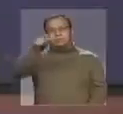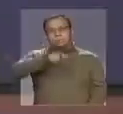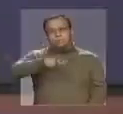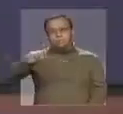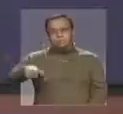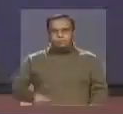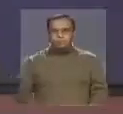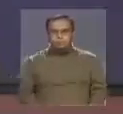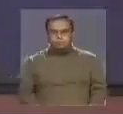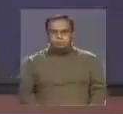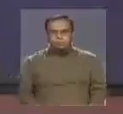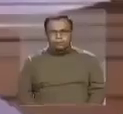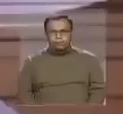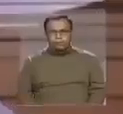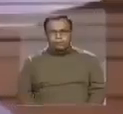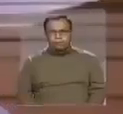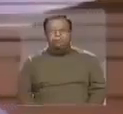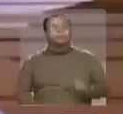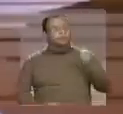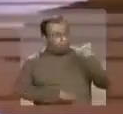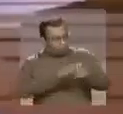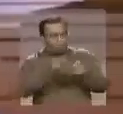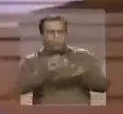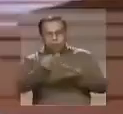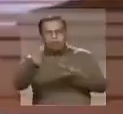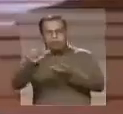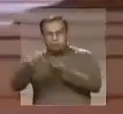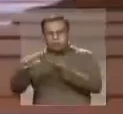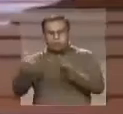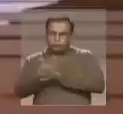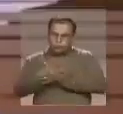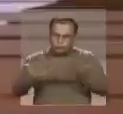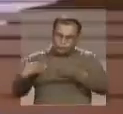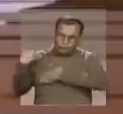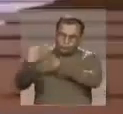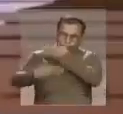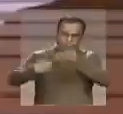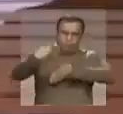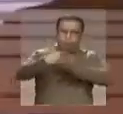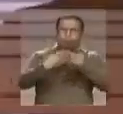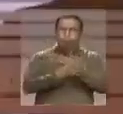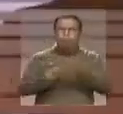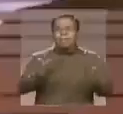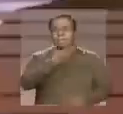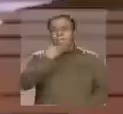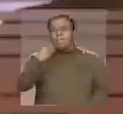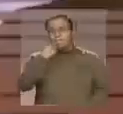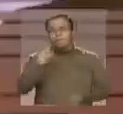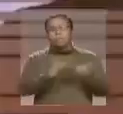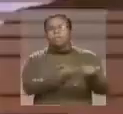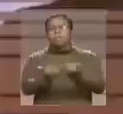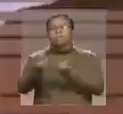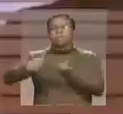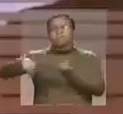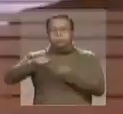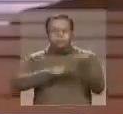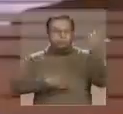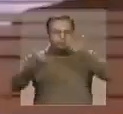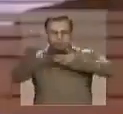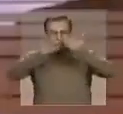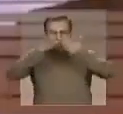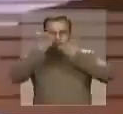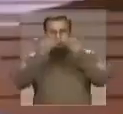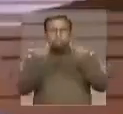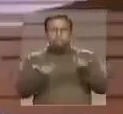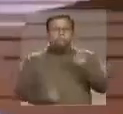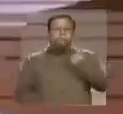personas. No sea esa la única pregunta, sino que hay que hacer otras preguntas adicionales para poder ver mejor esa realidad, hacer mejor el diagnóstico. Y